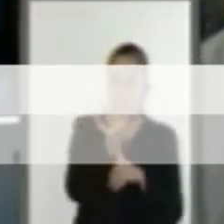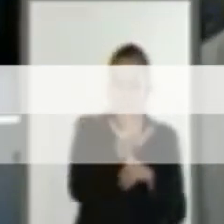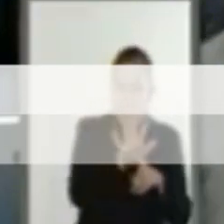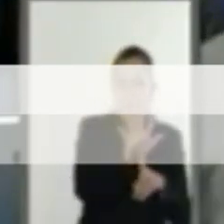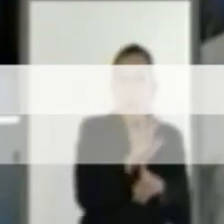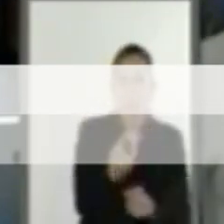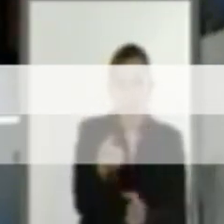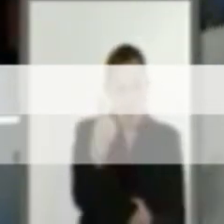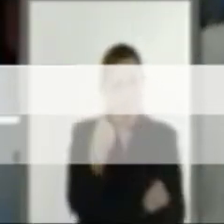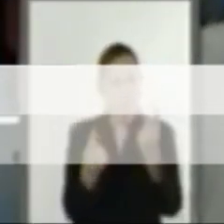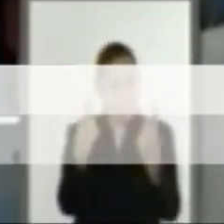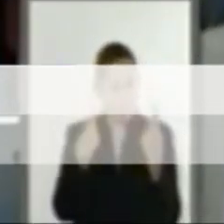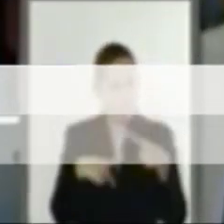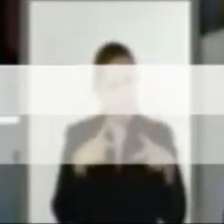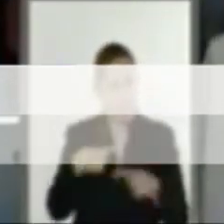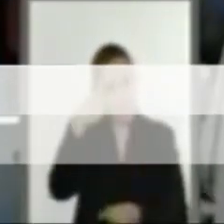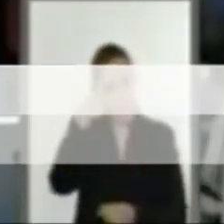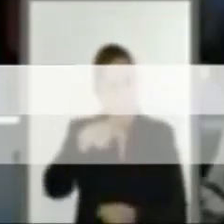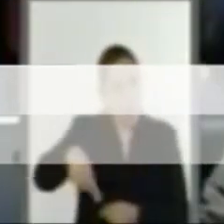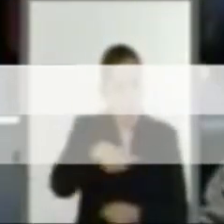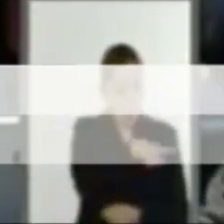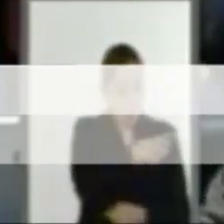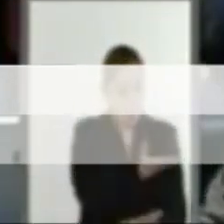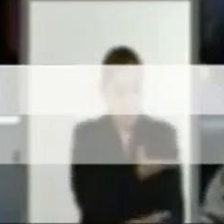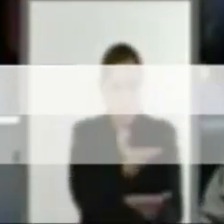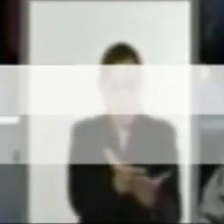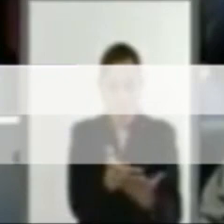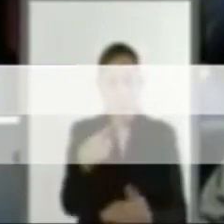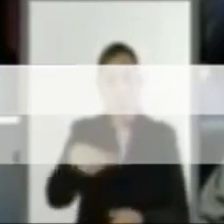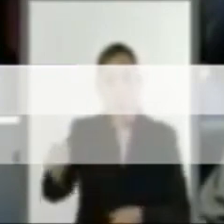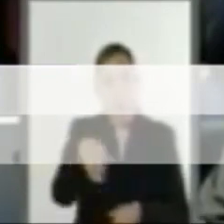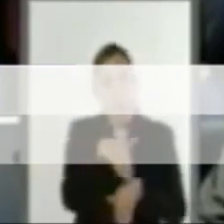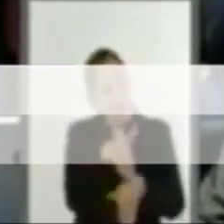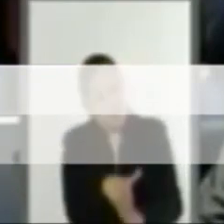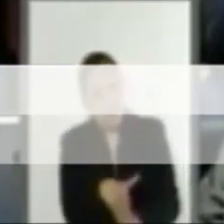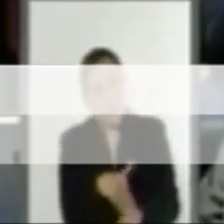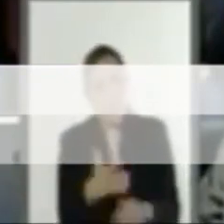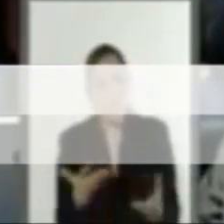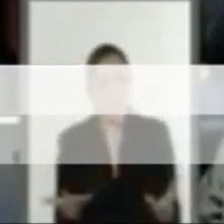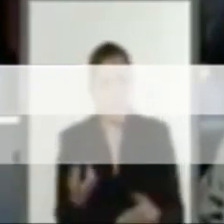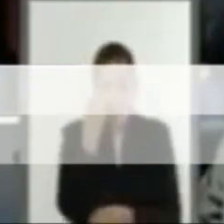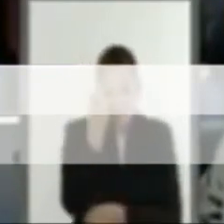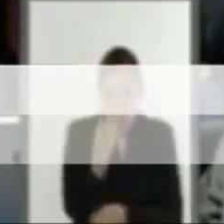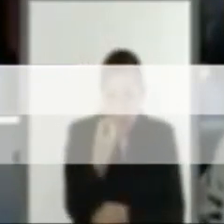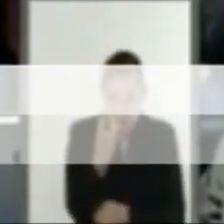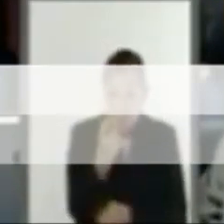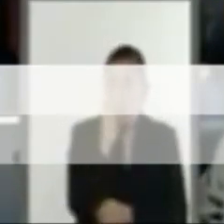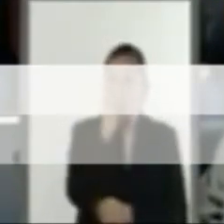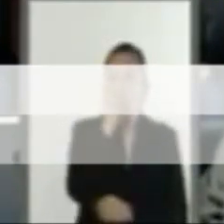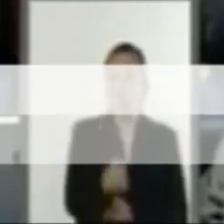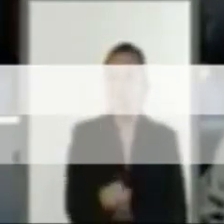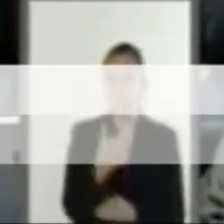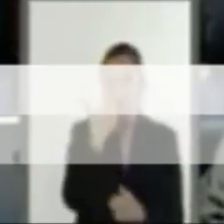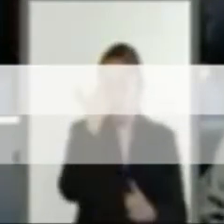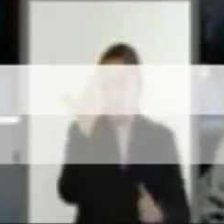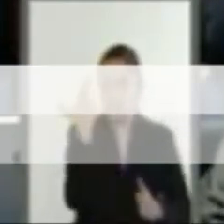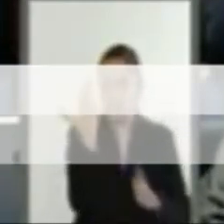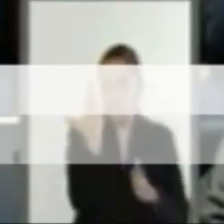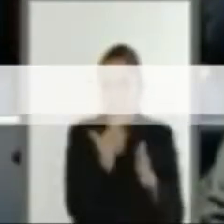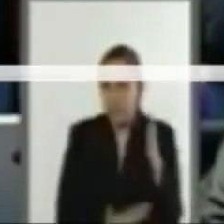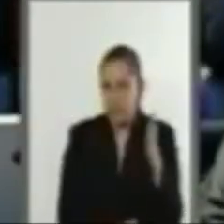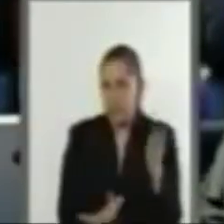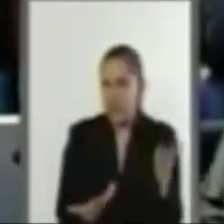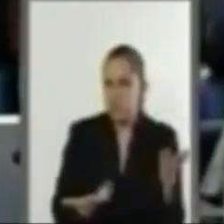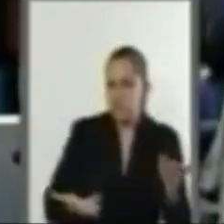acompañen una propuesta que han presentado. Esto atenta contra el